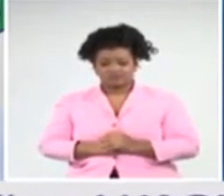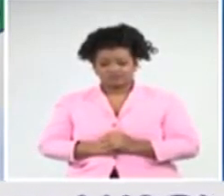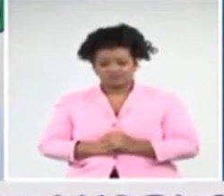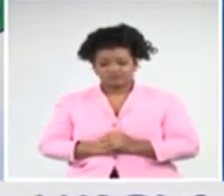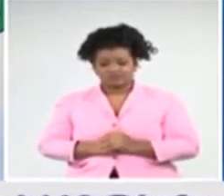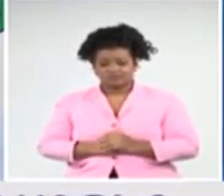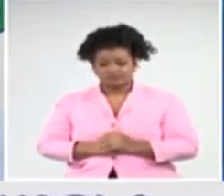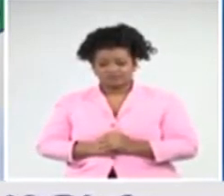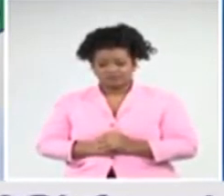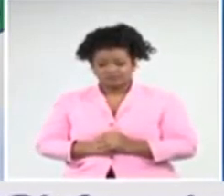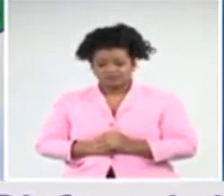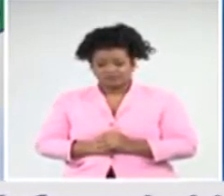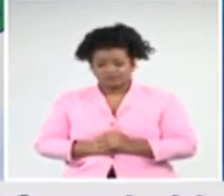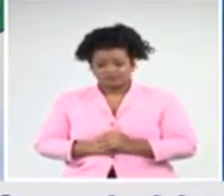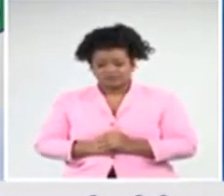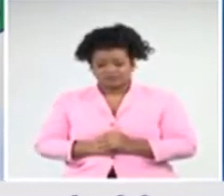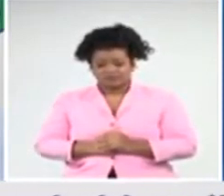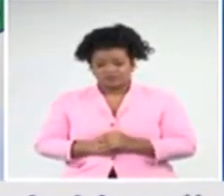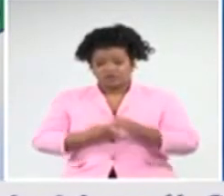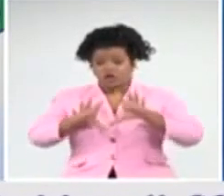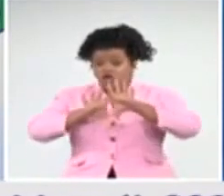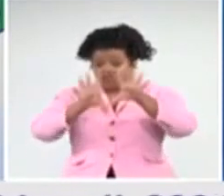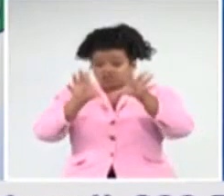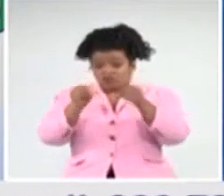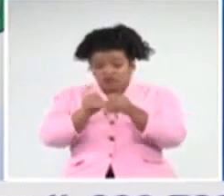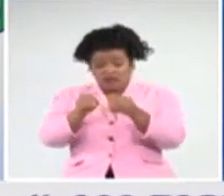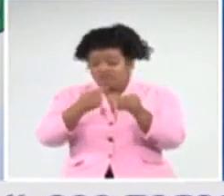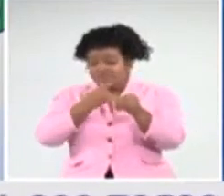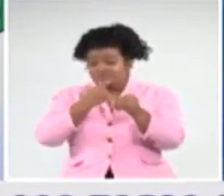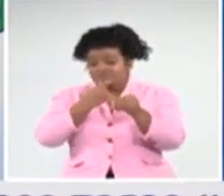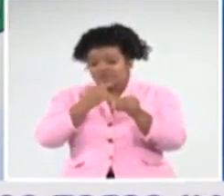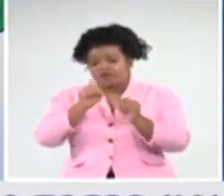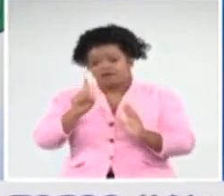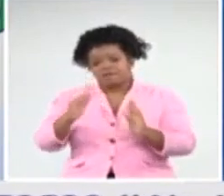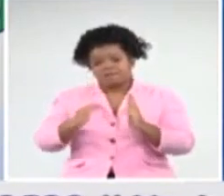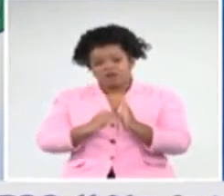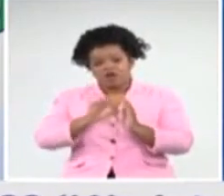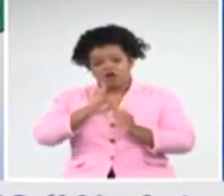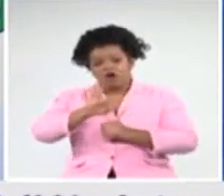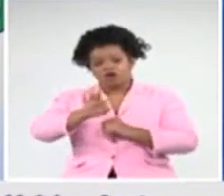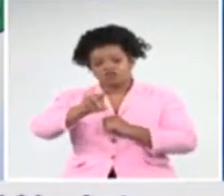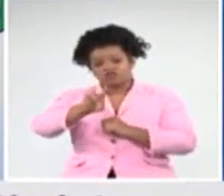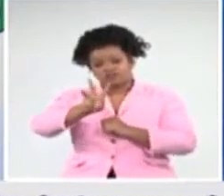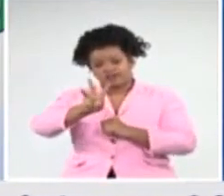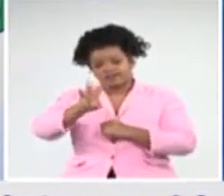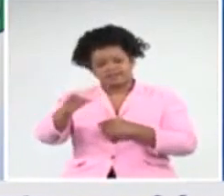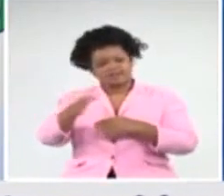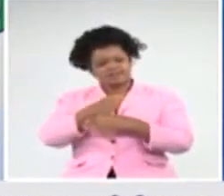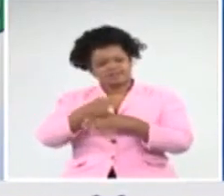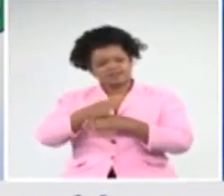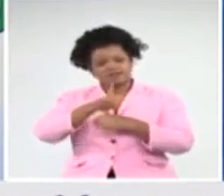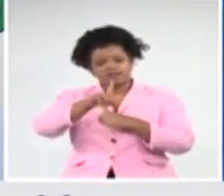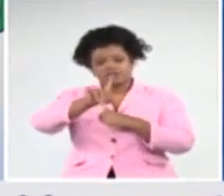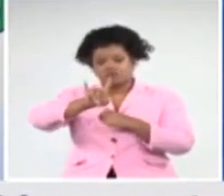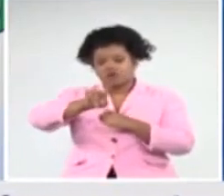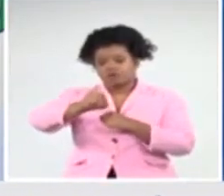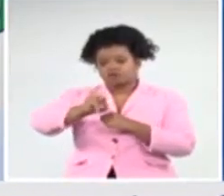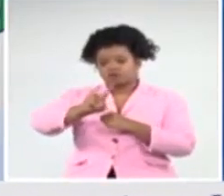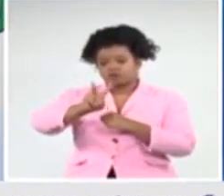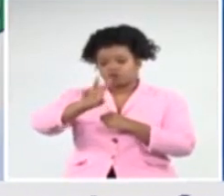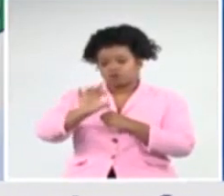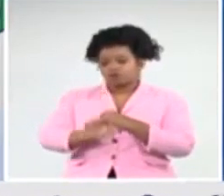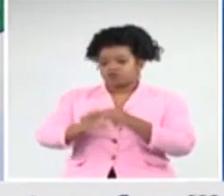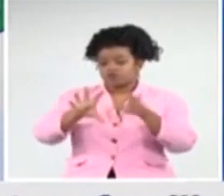brindamos. Un total de 1.813, que es el 19,2% de todos